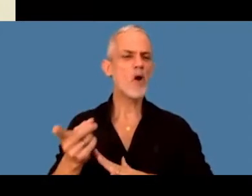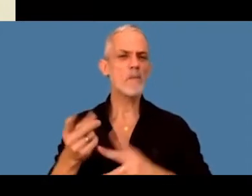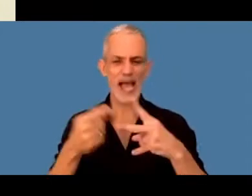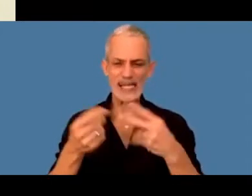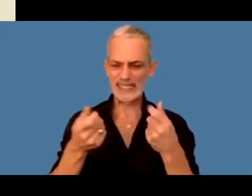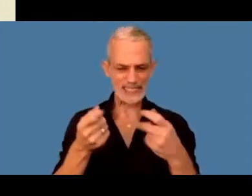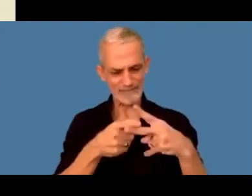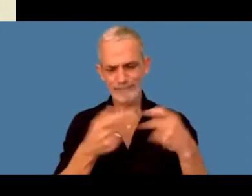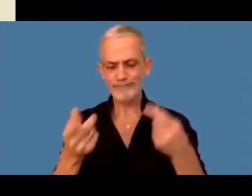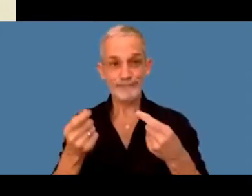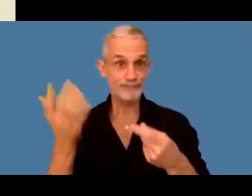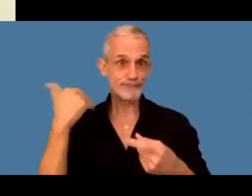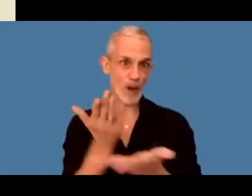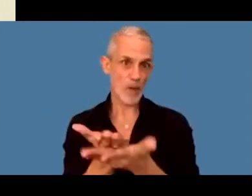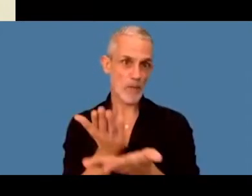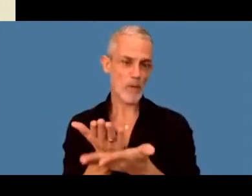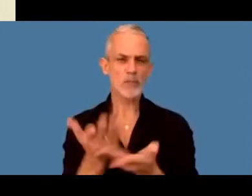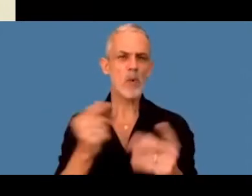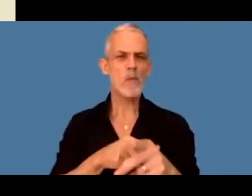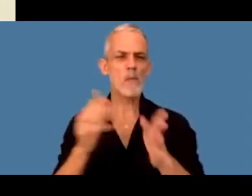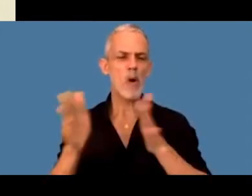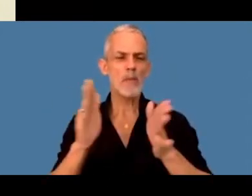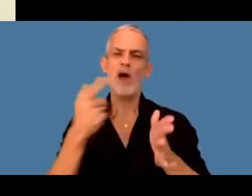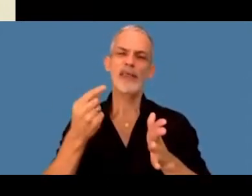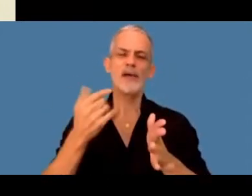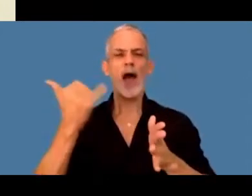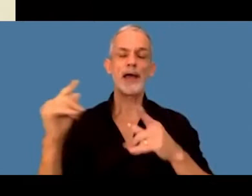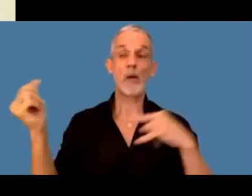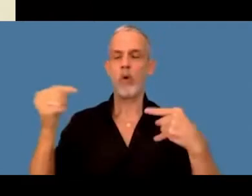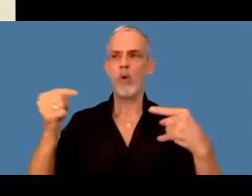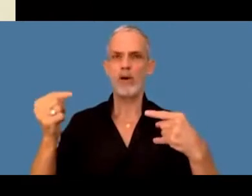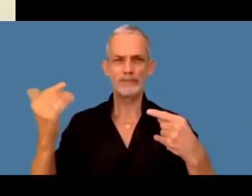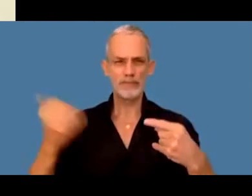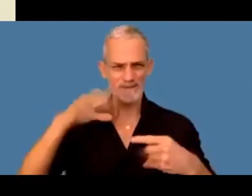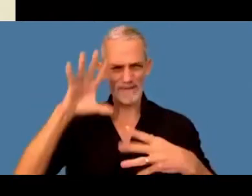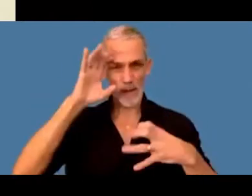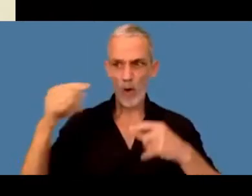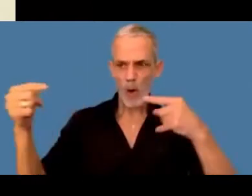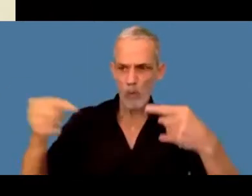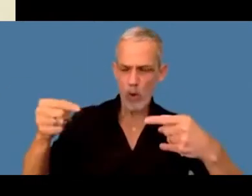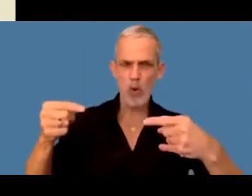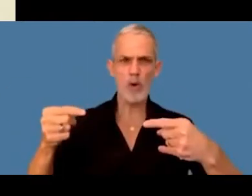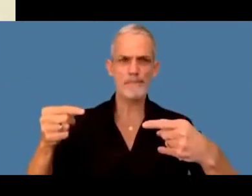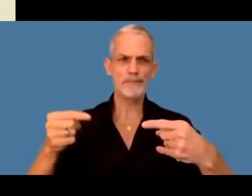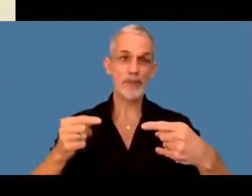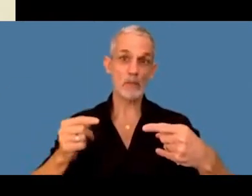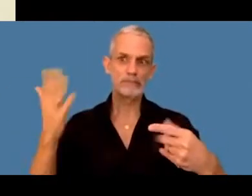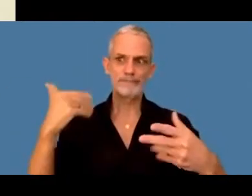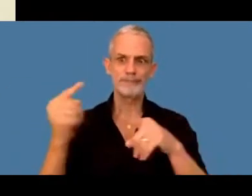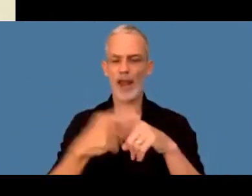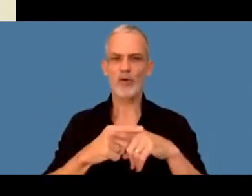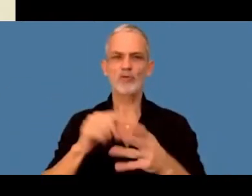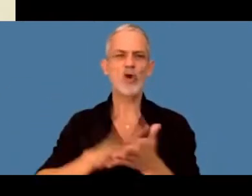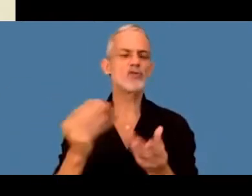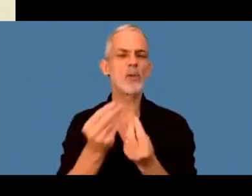propuse en su momento, porque muchas veces uno dice, tenemos un conflicto, entonces yo me acuerdo, siempre cito un conflicto que había la discusión sobre